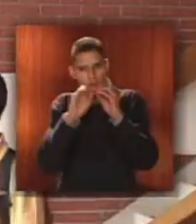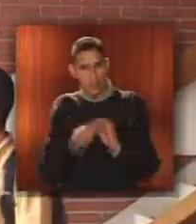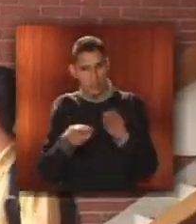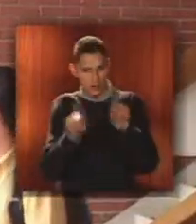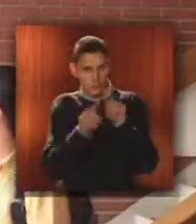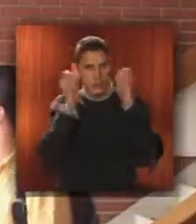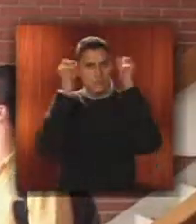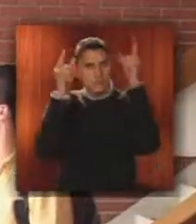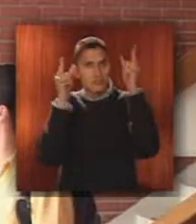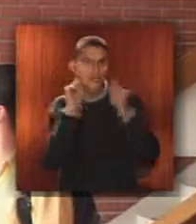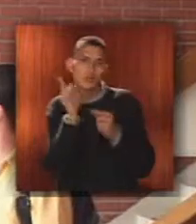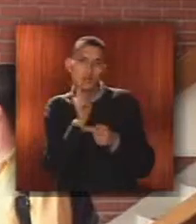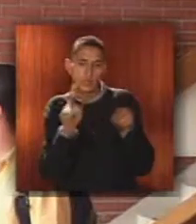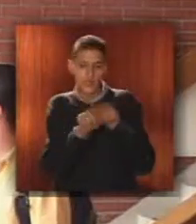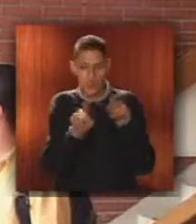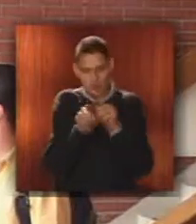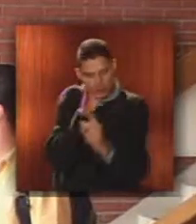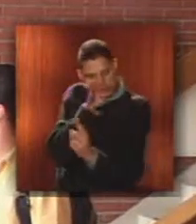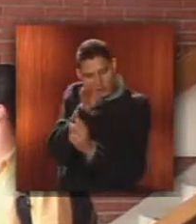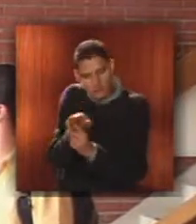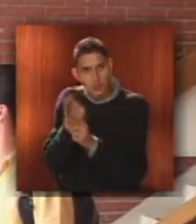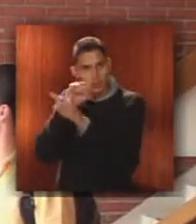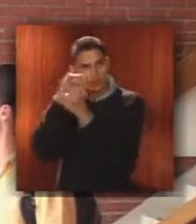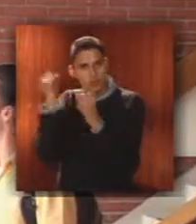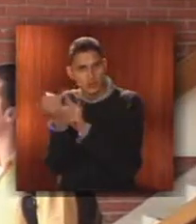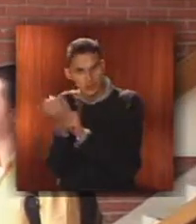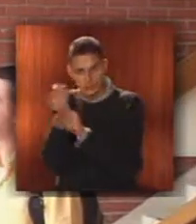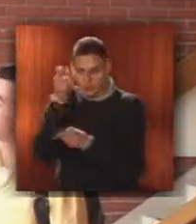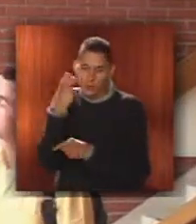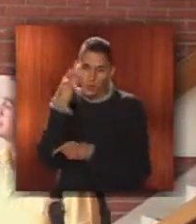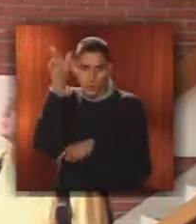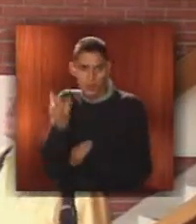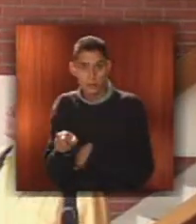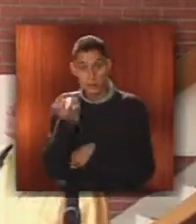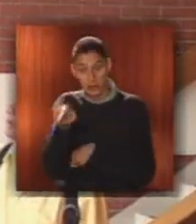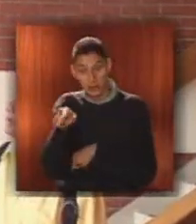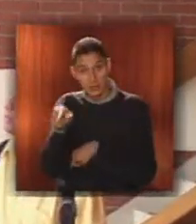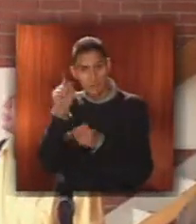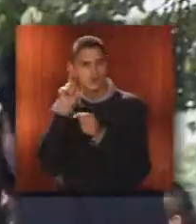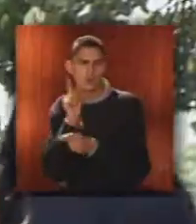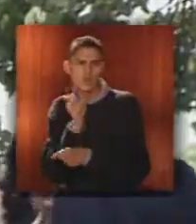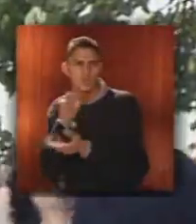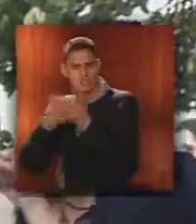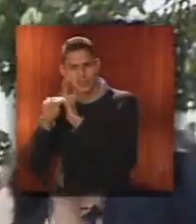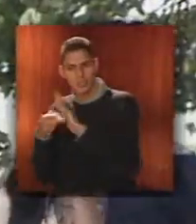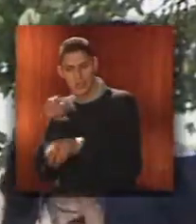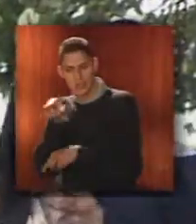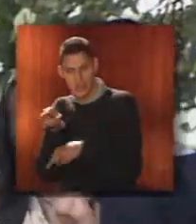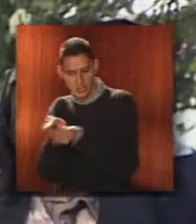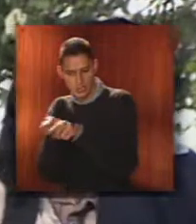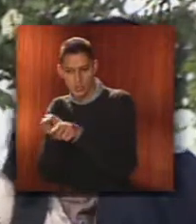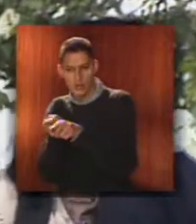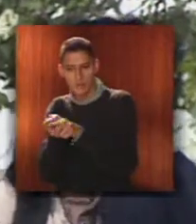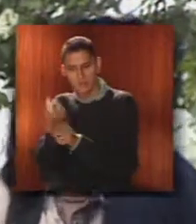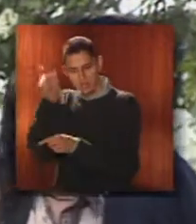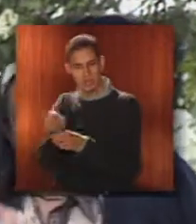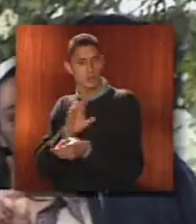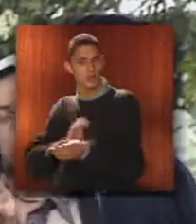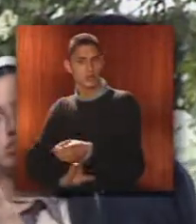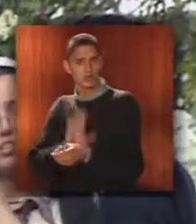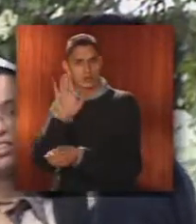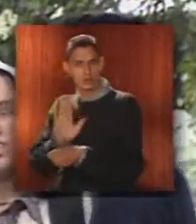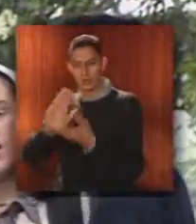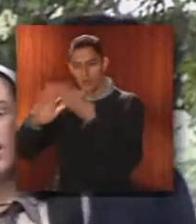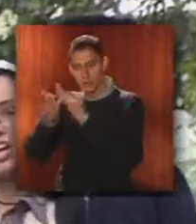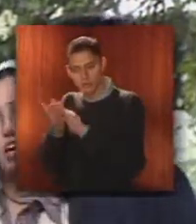Otra posibilidad de comprender este mundo es a través de una aproximación socioantropológica, donde se le considera como una forma de